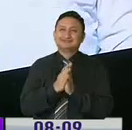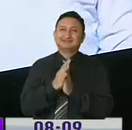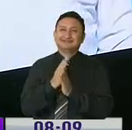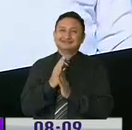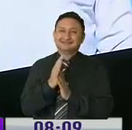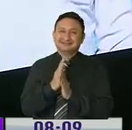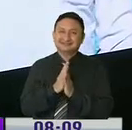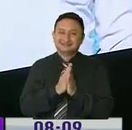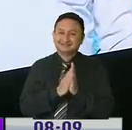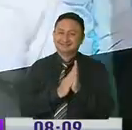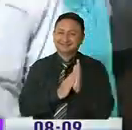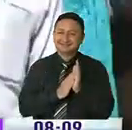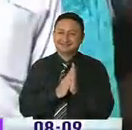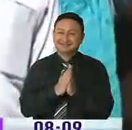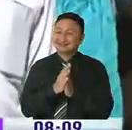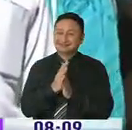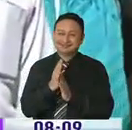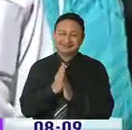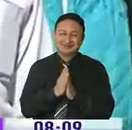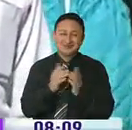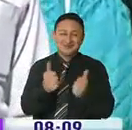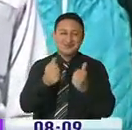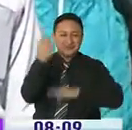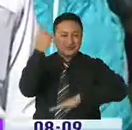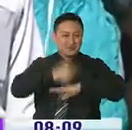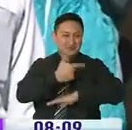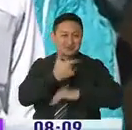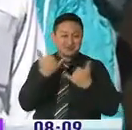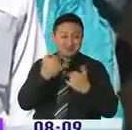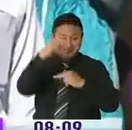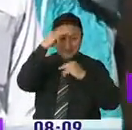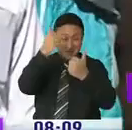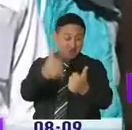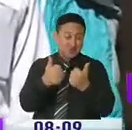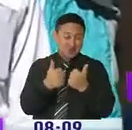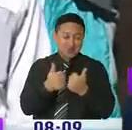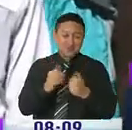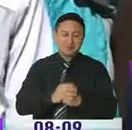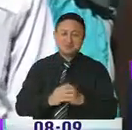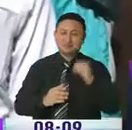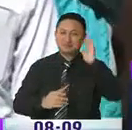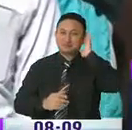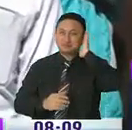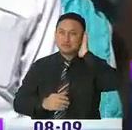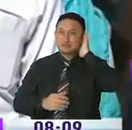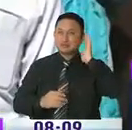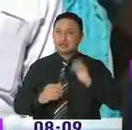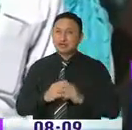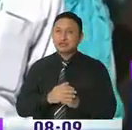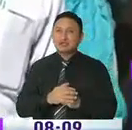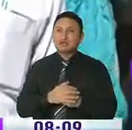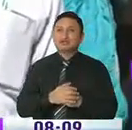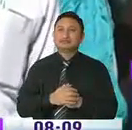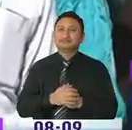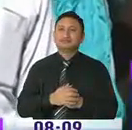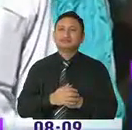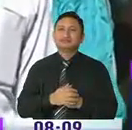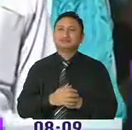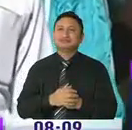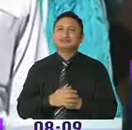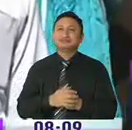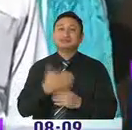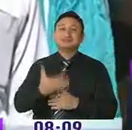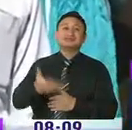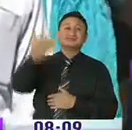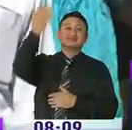Así es, Roberto, amigos, que tengan un excelente día. Hoy tenemos grandes noticias. Tras 4 años de que este predio, las antiguas